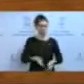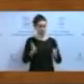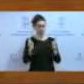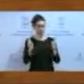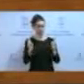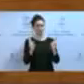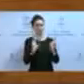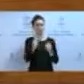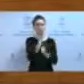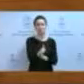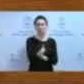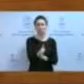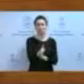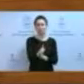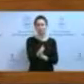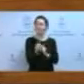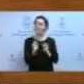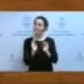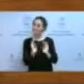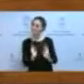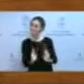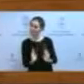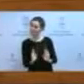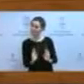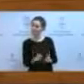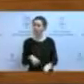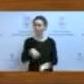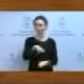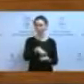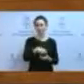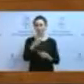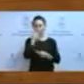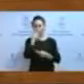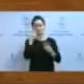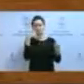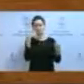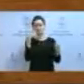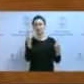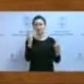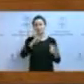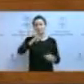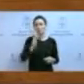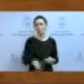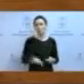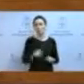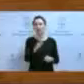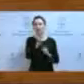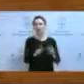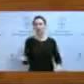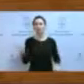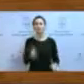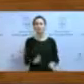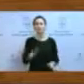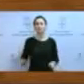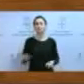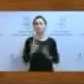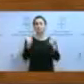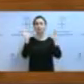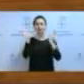tendrán preferencia y, sin embargo, los centros públicos no tendrán nunca el personal requerido para